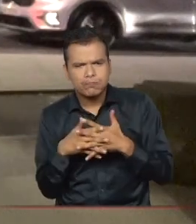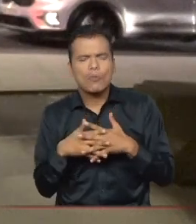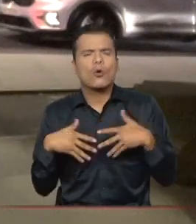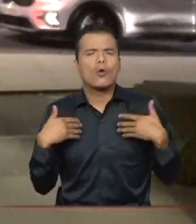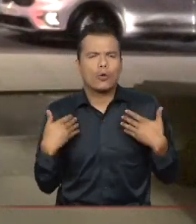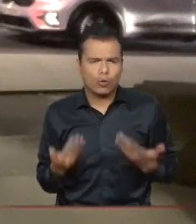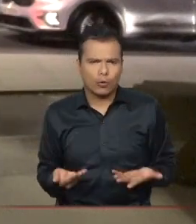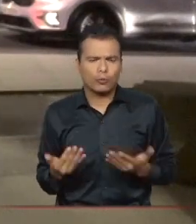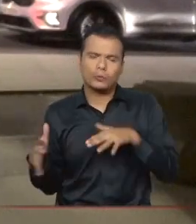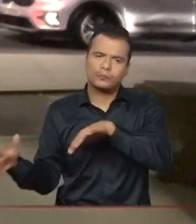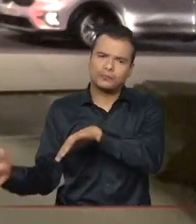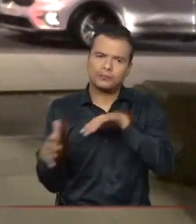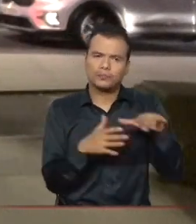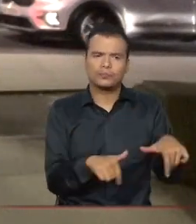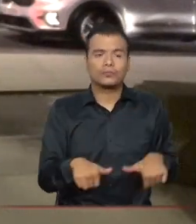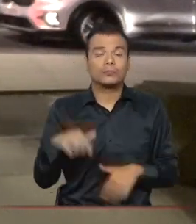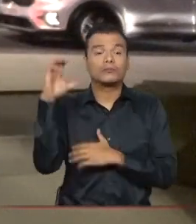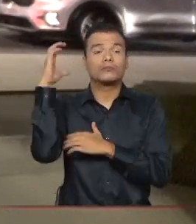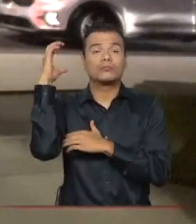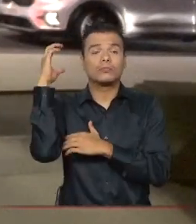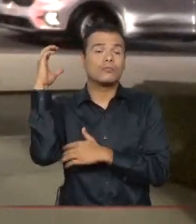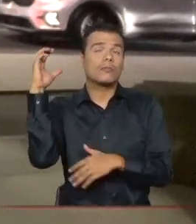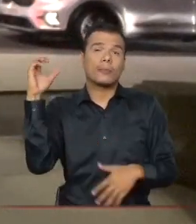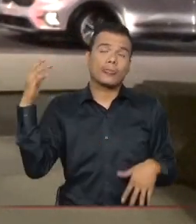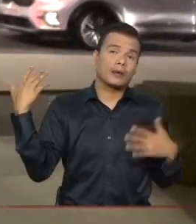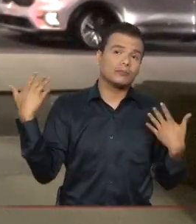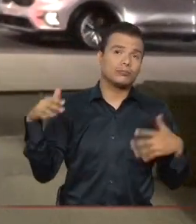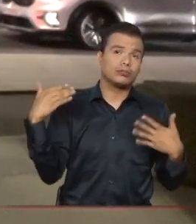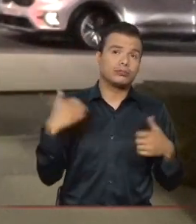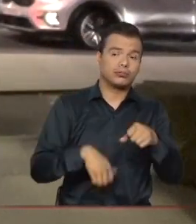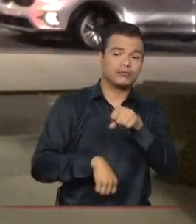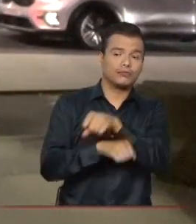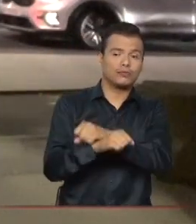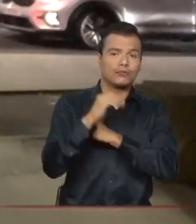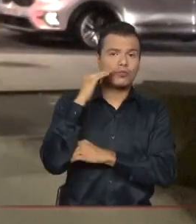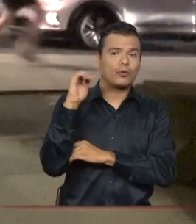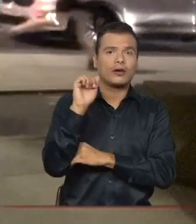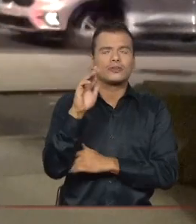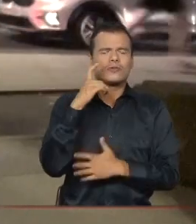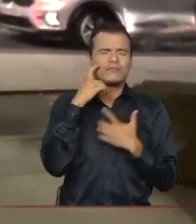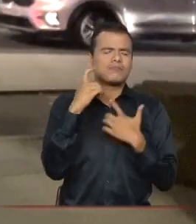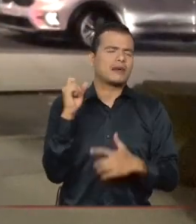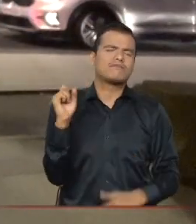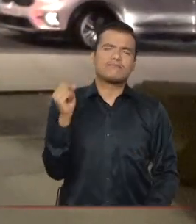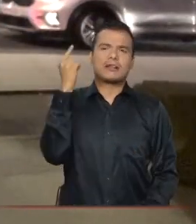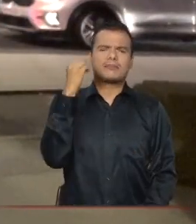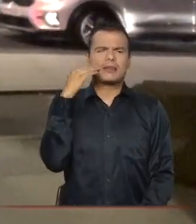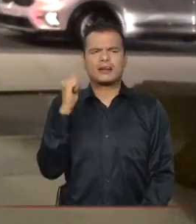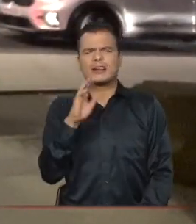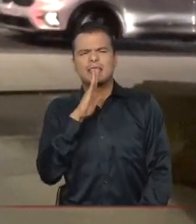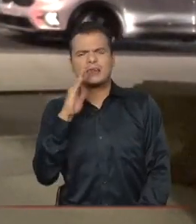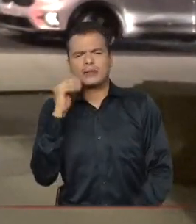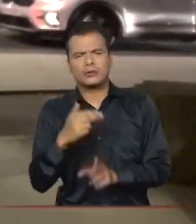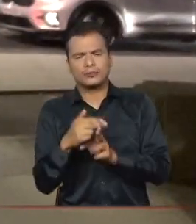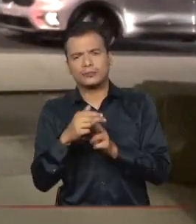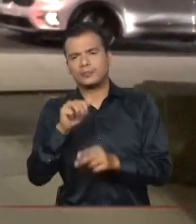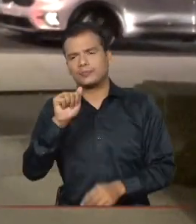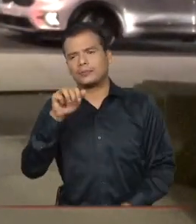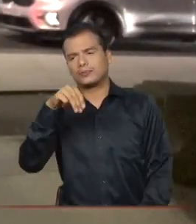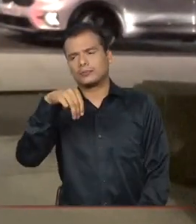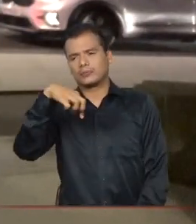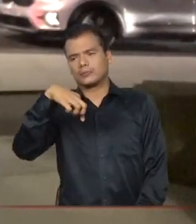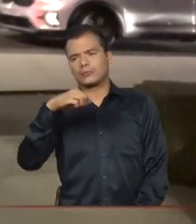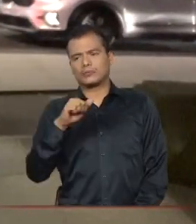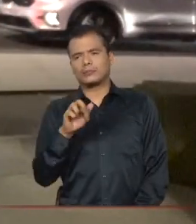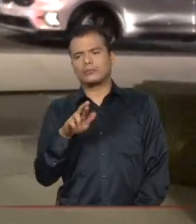En Colombia, sin duda alguna, una de las pioneras del fútbol femenino es Amparo Maldonado. Su